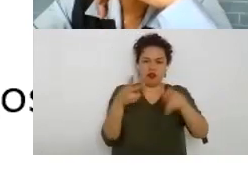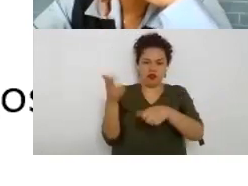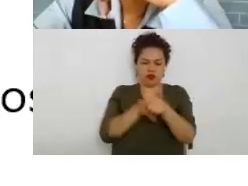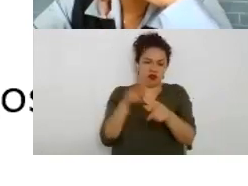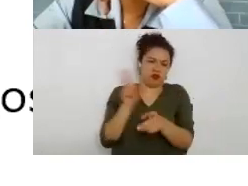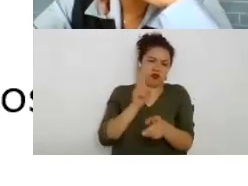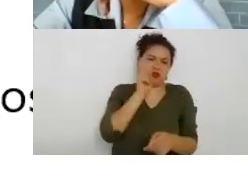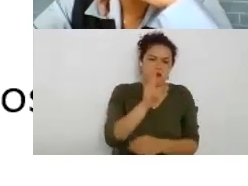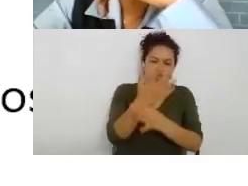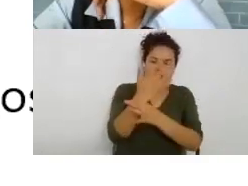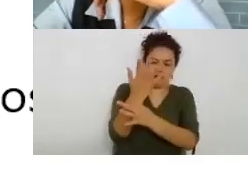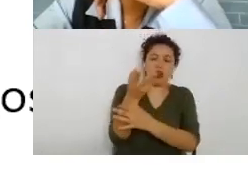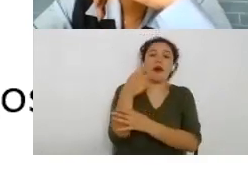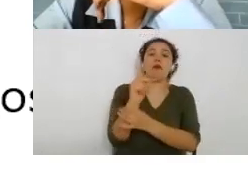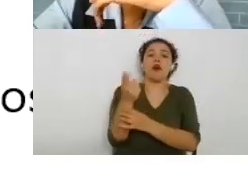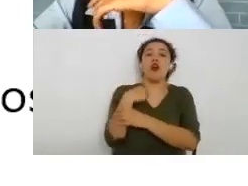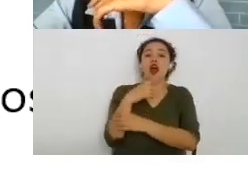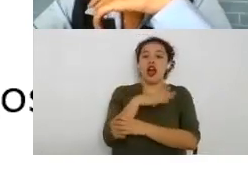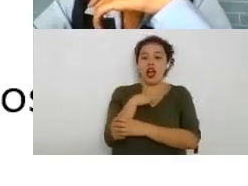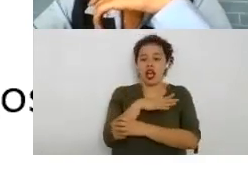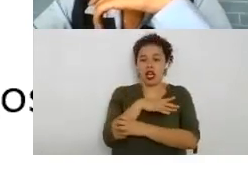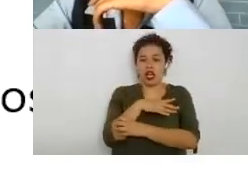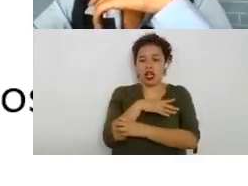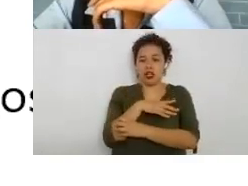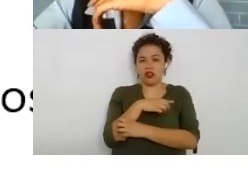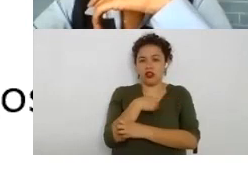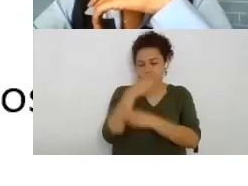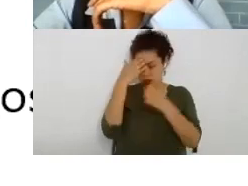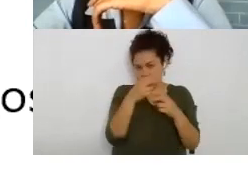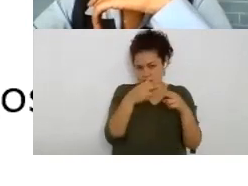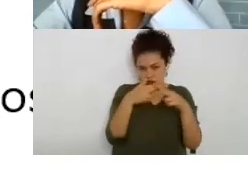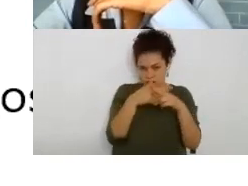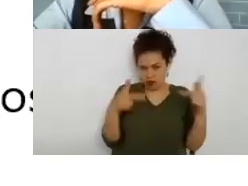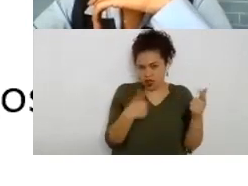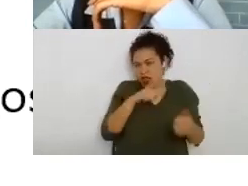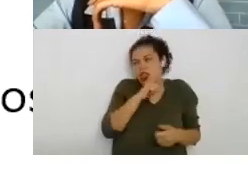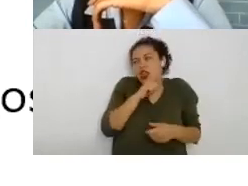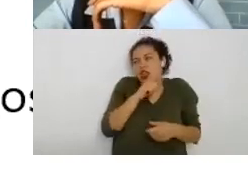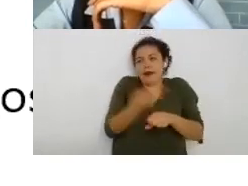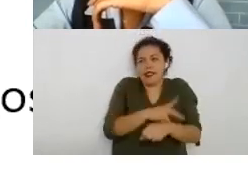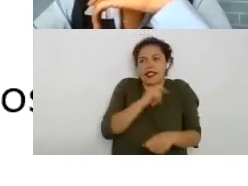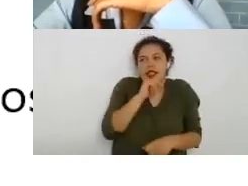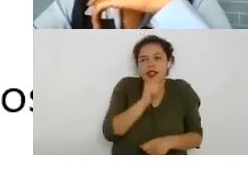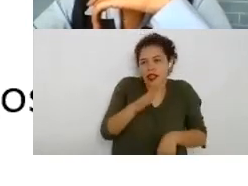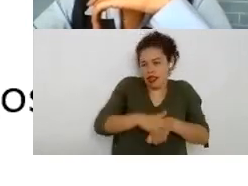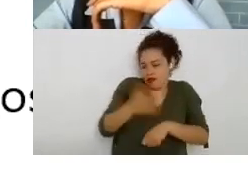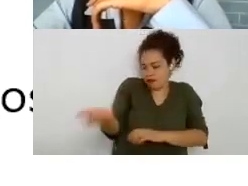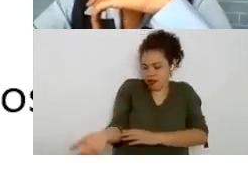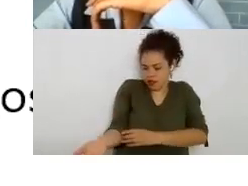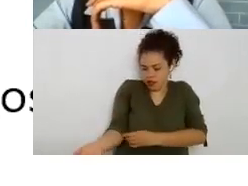la mano. Pero tengo de alguna manera la garantía de que en una fractura no le va a pasar más allá de que